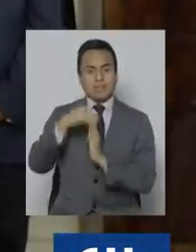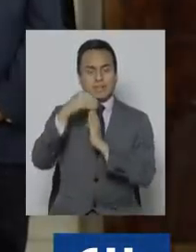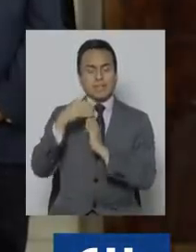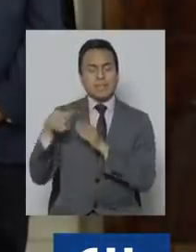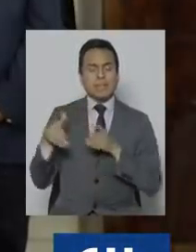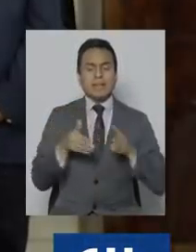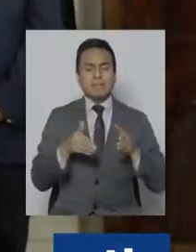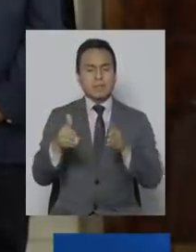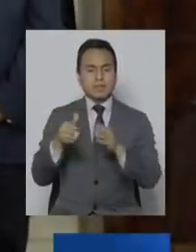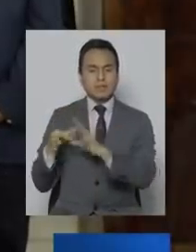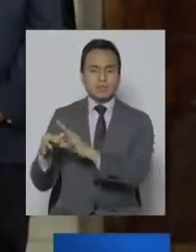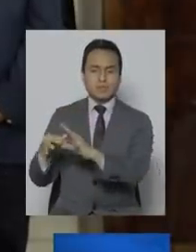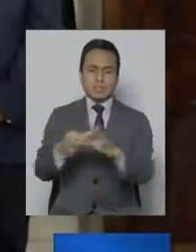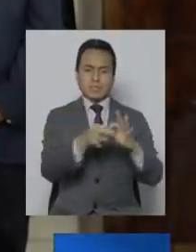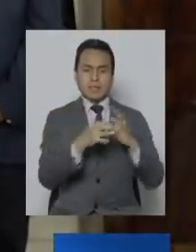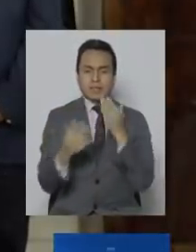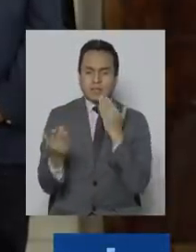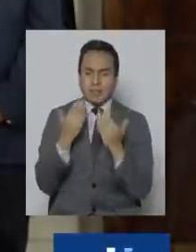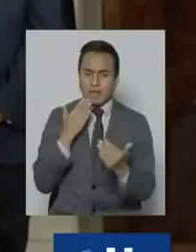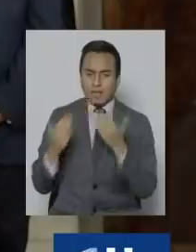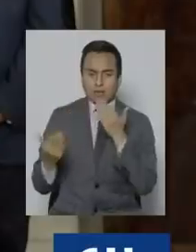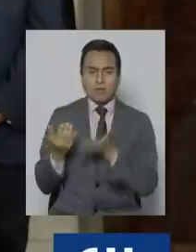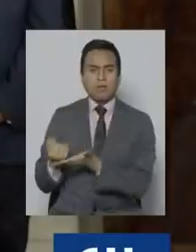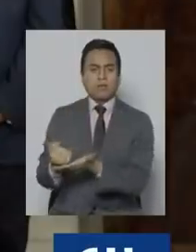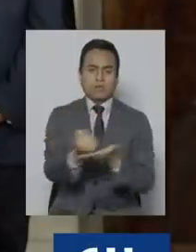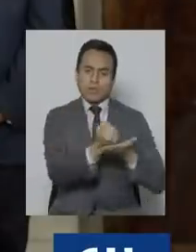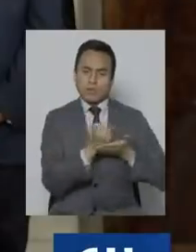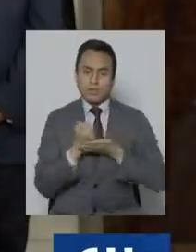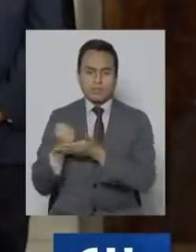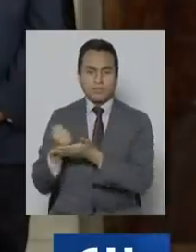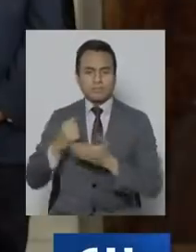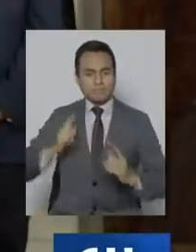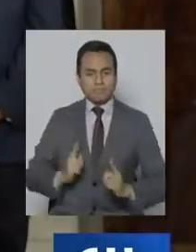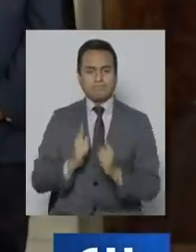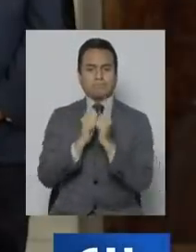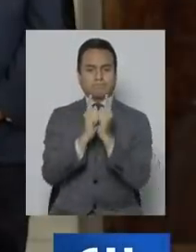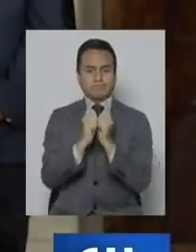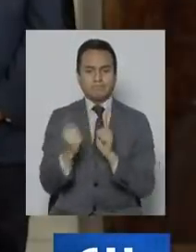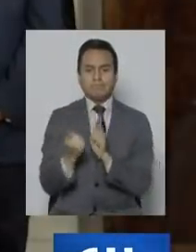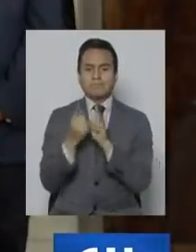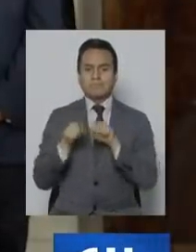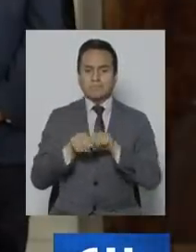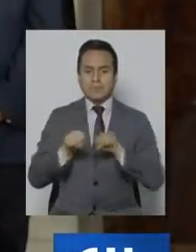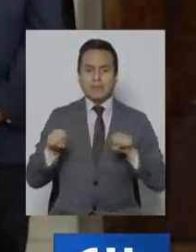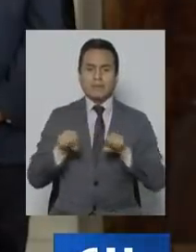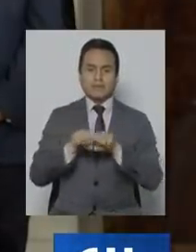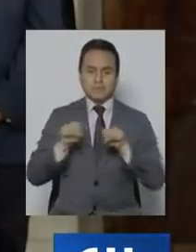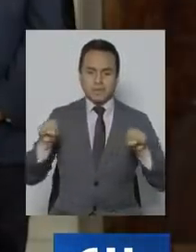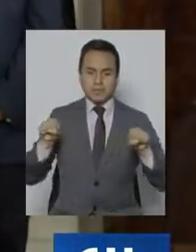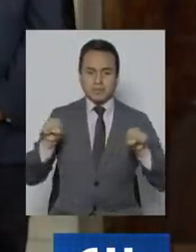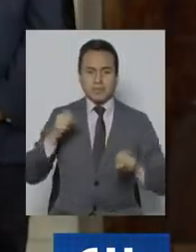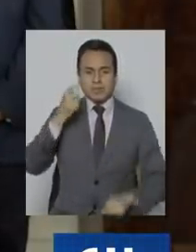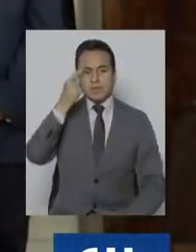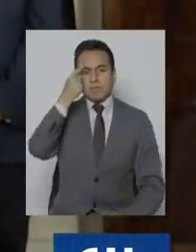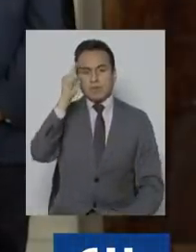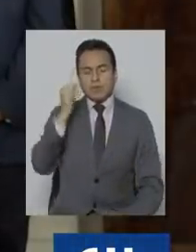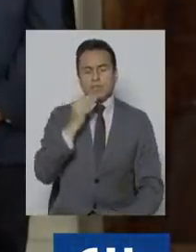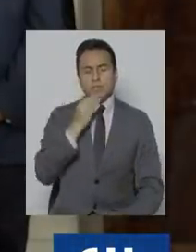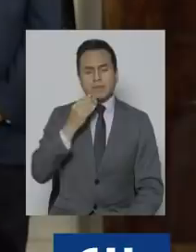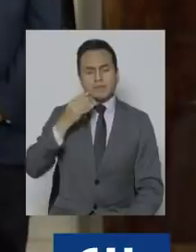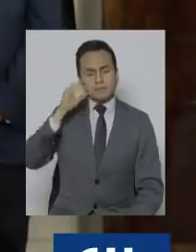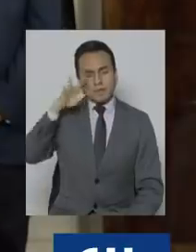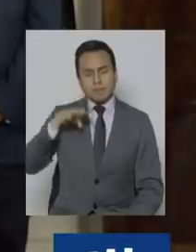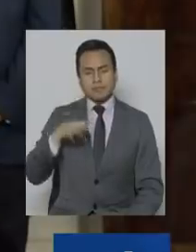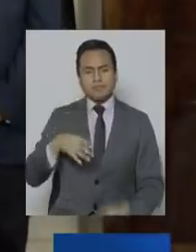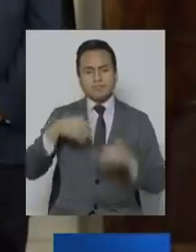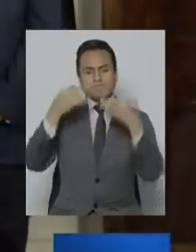de unidad, diálogo, colaboración, encuentro y acuerdos. Pero también sabemos con